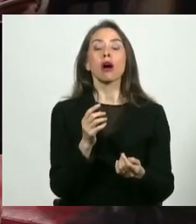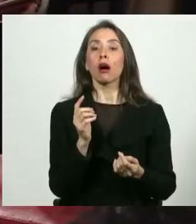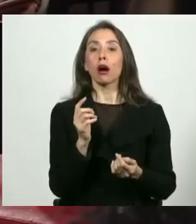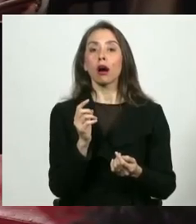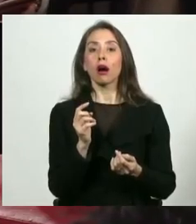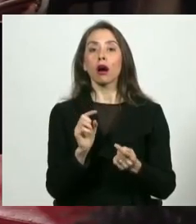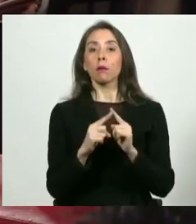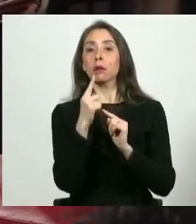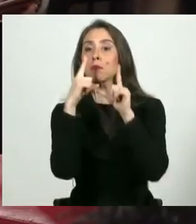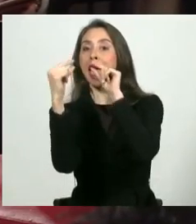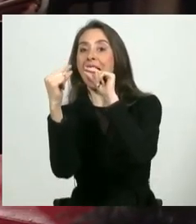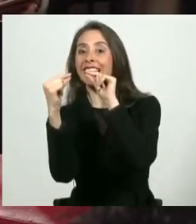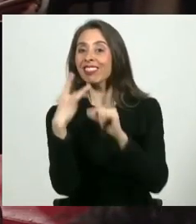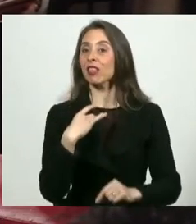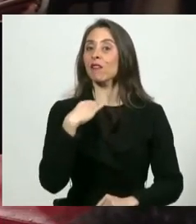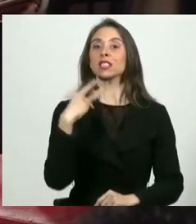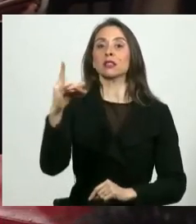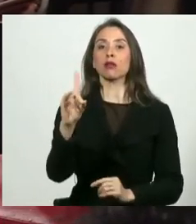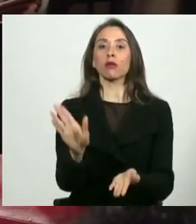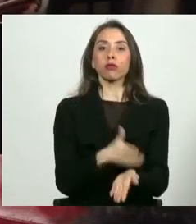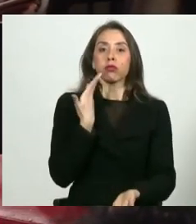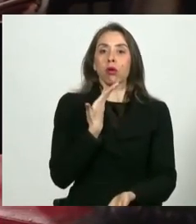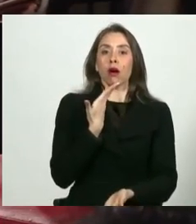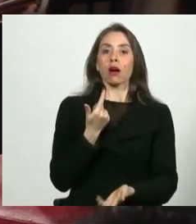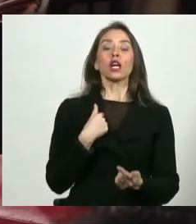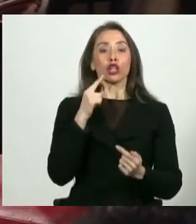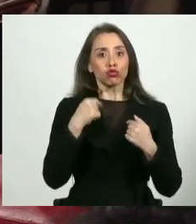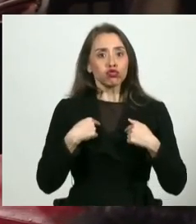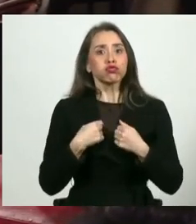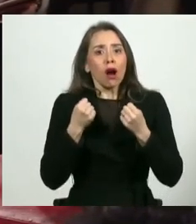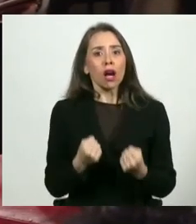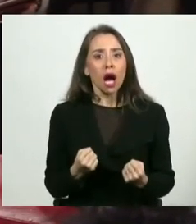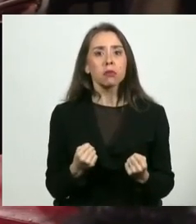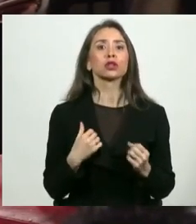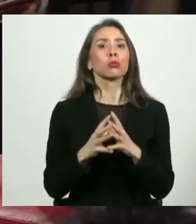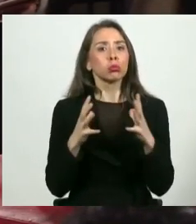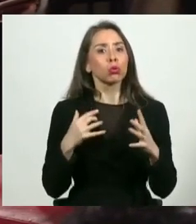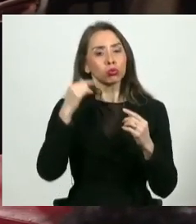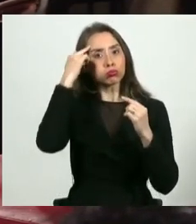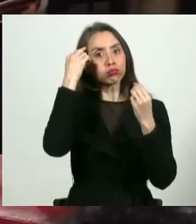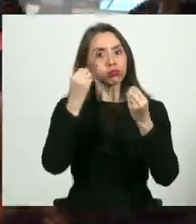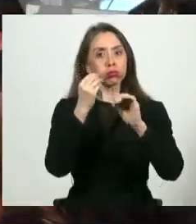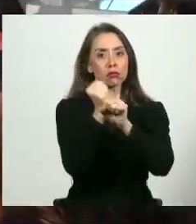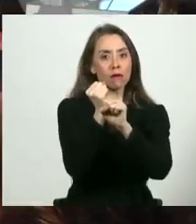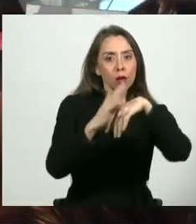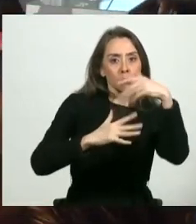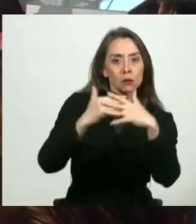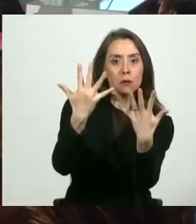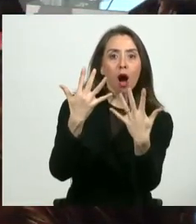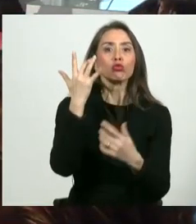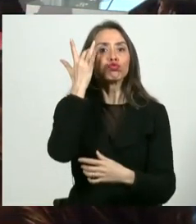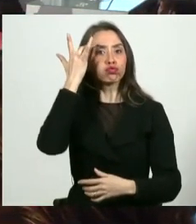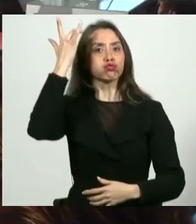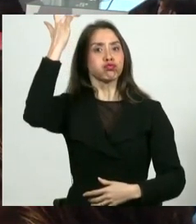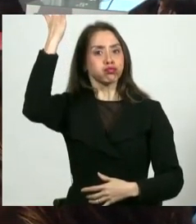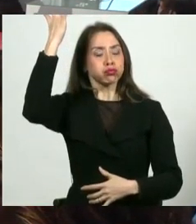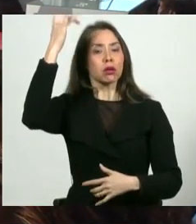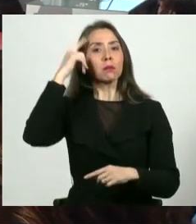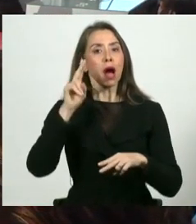la primera entrevista, a pesar de que tenga mucha capacidad, mucha habilidad manual, mucha inteligencia